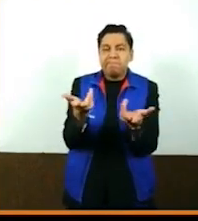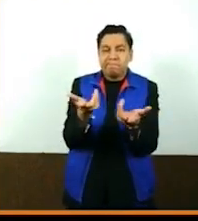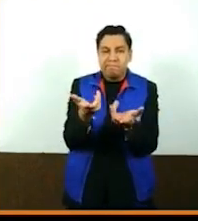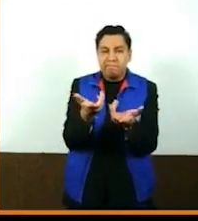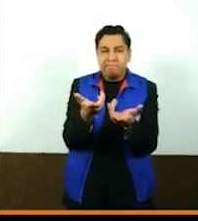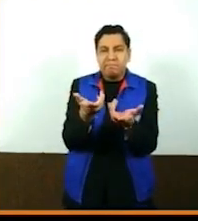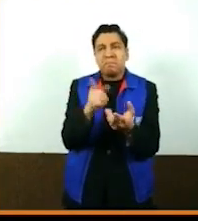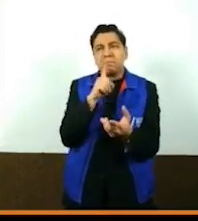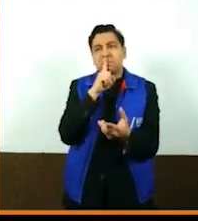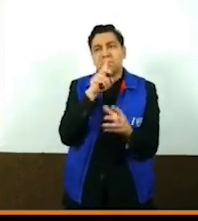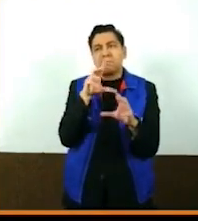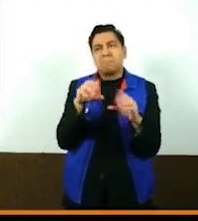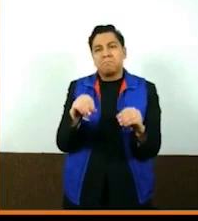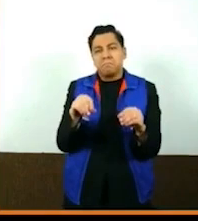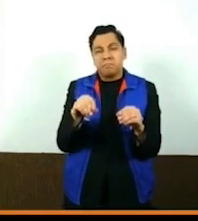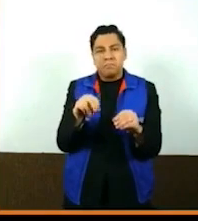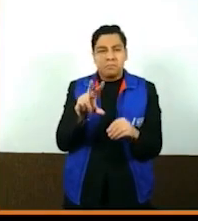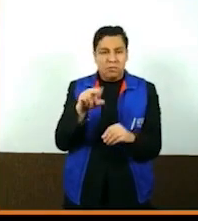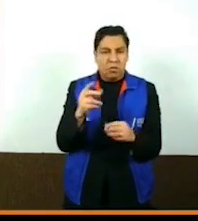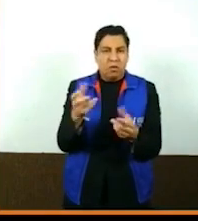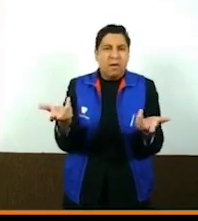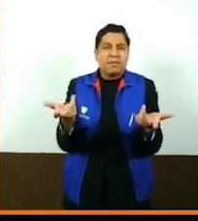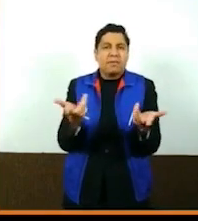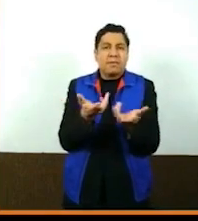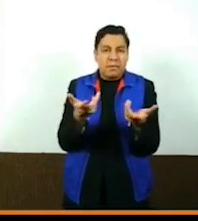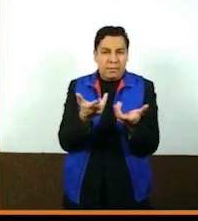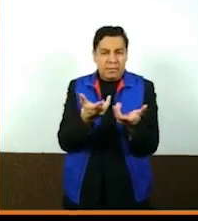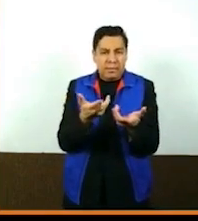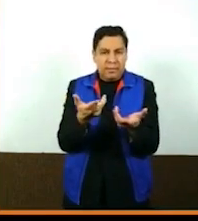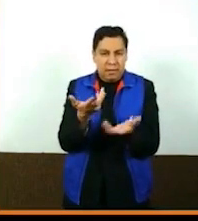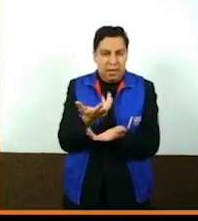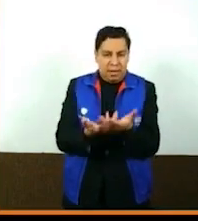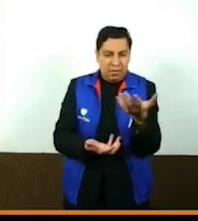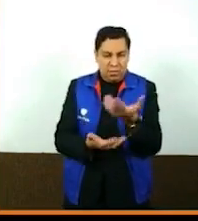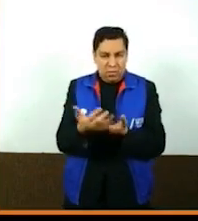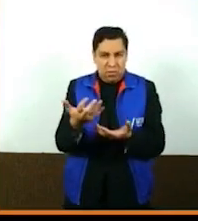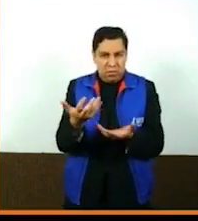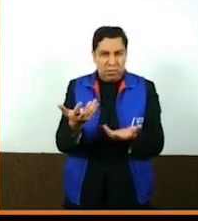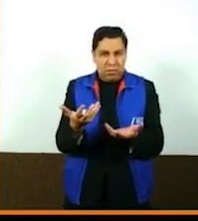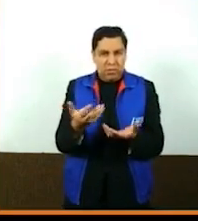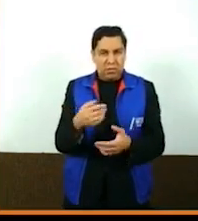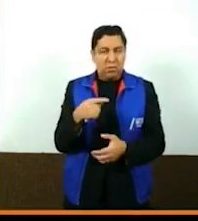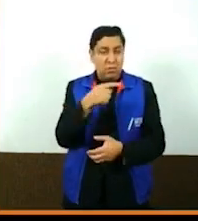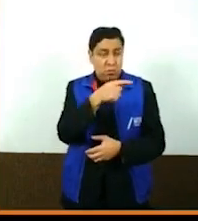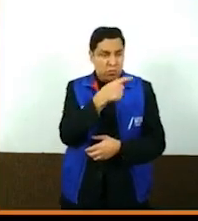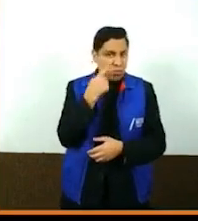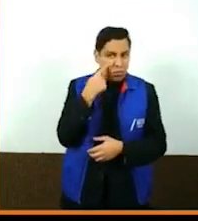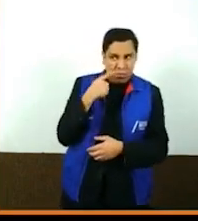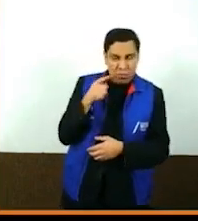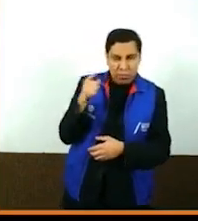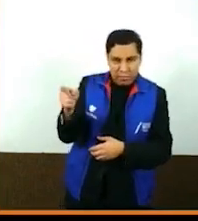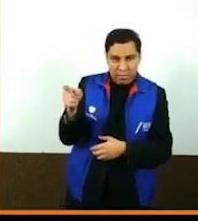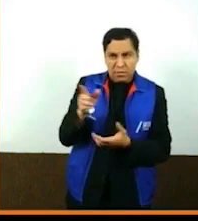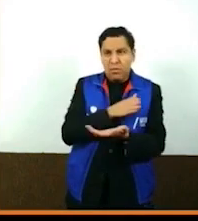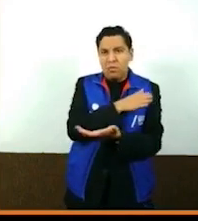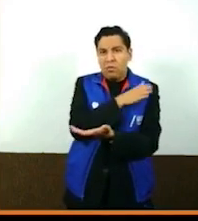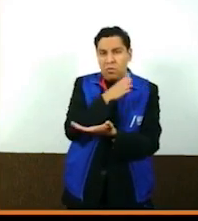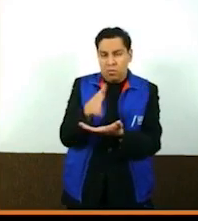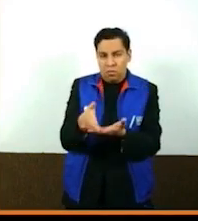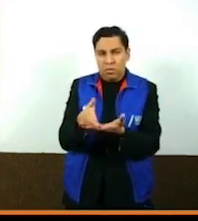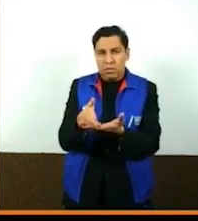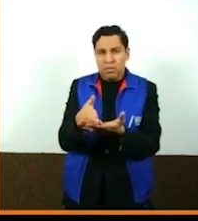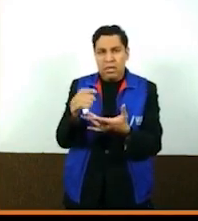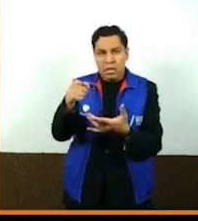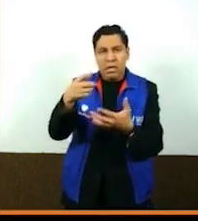muy interesante porque nosotros lo llevamos a la práctica y tú lo viste cuando fuiste a la planta, también Ricardo, cuando fuiste a la planta tú lo